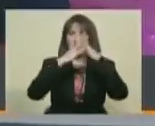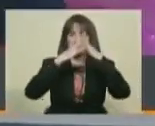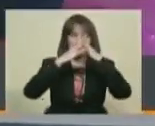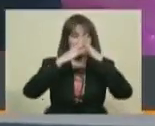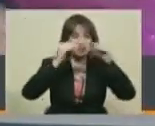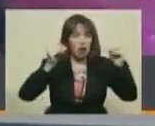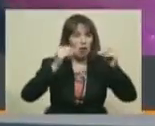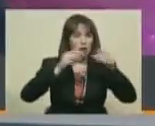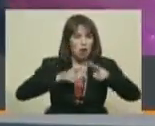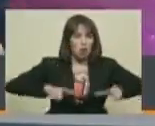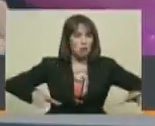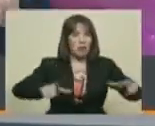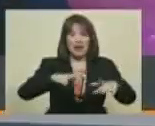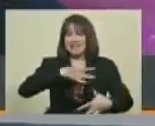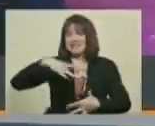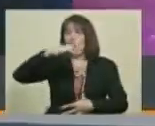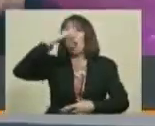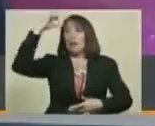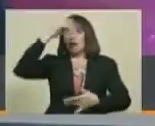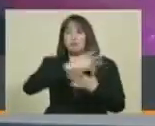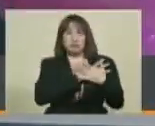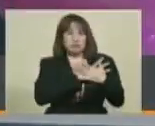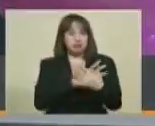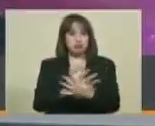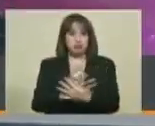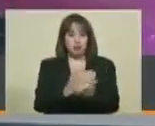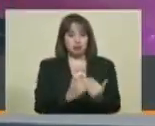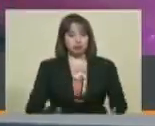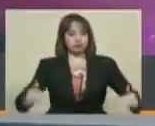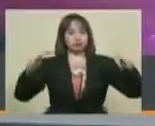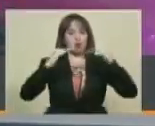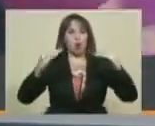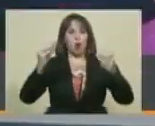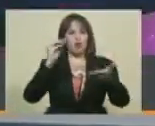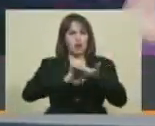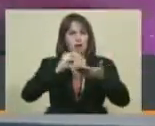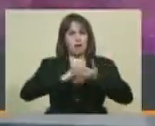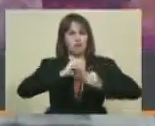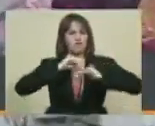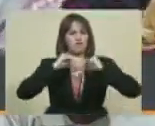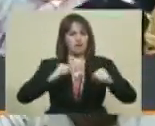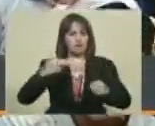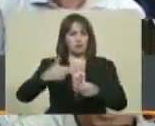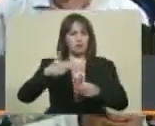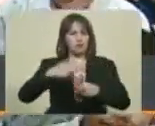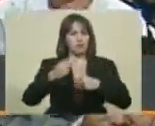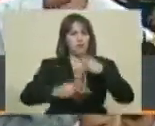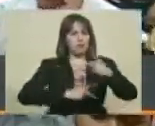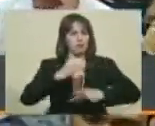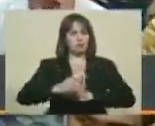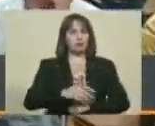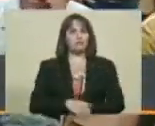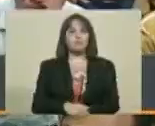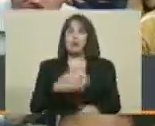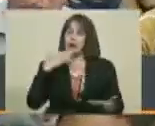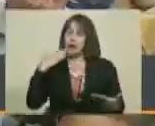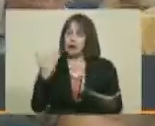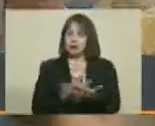su alma para levantar la producción de este país. Muchas